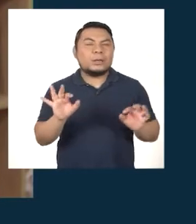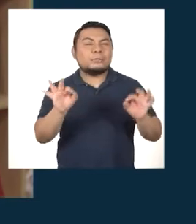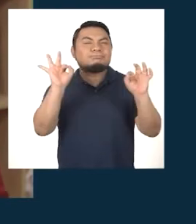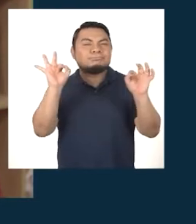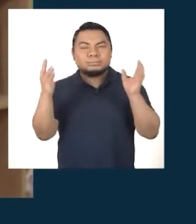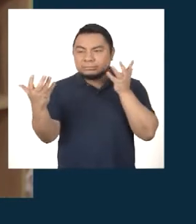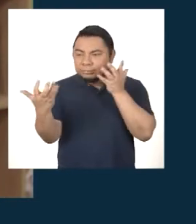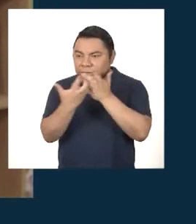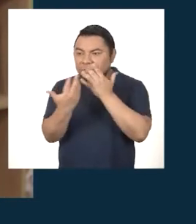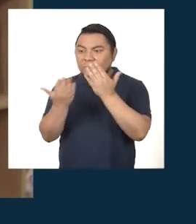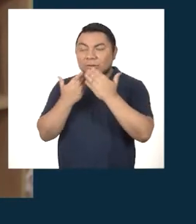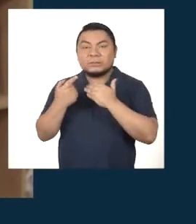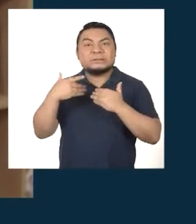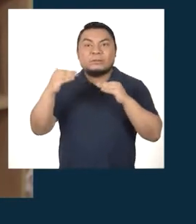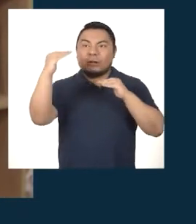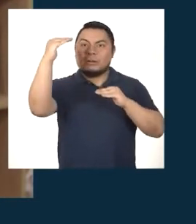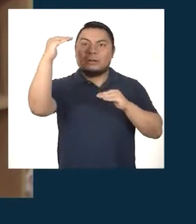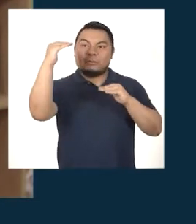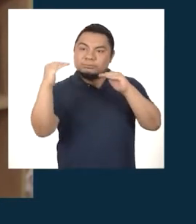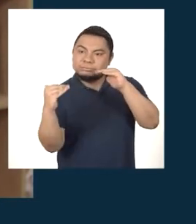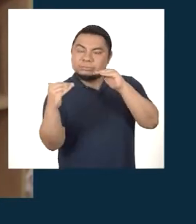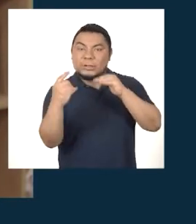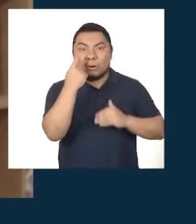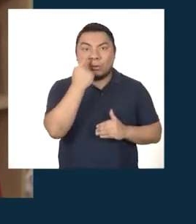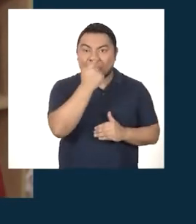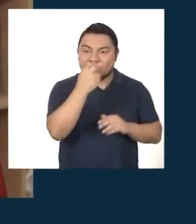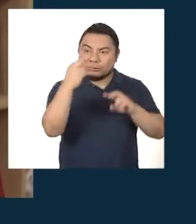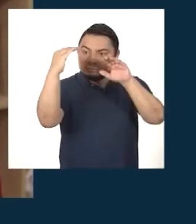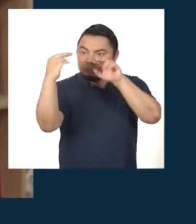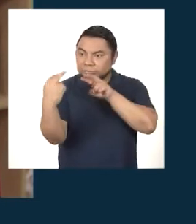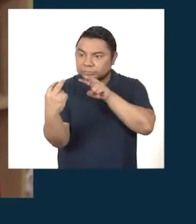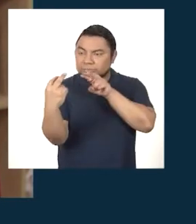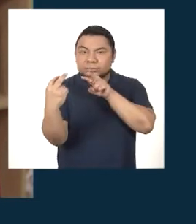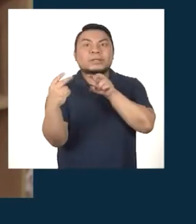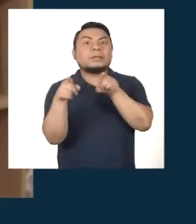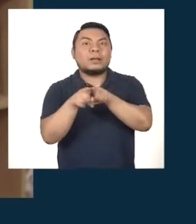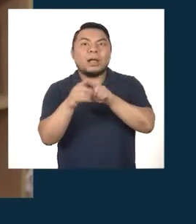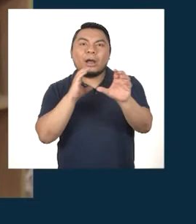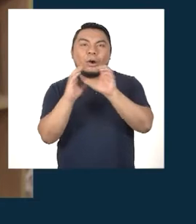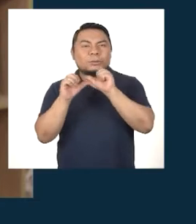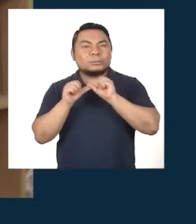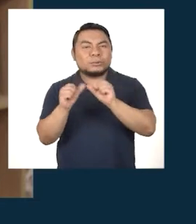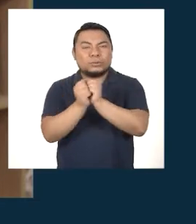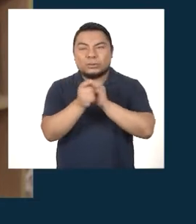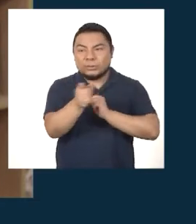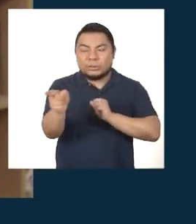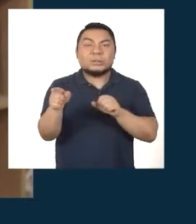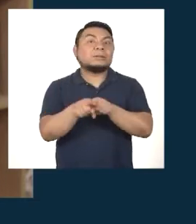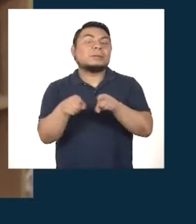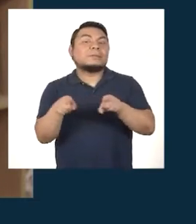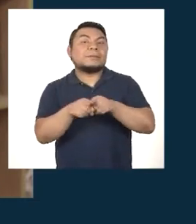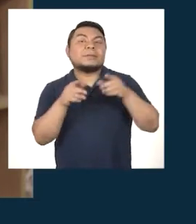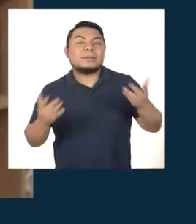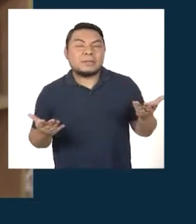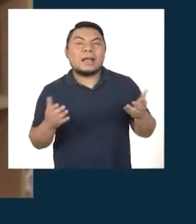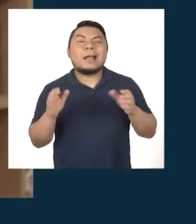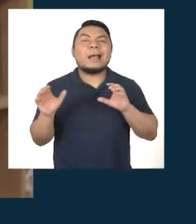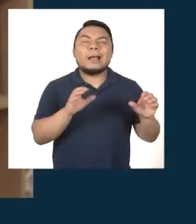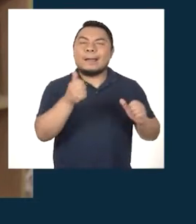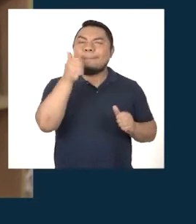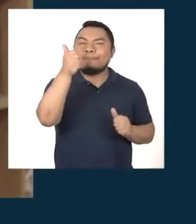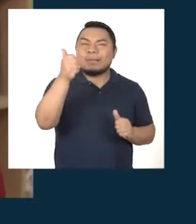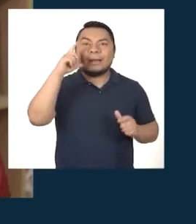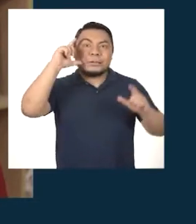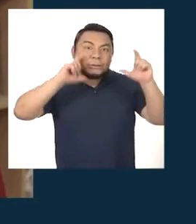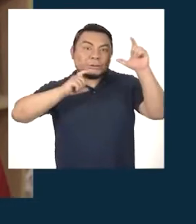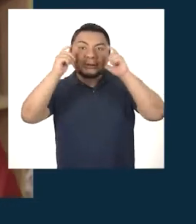asertiva, poniéndonos siempre a la altura de ellos, mirándolos fijamente y hablando permanentemente con ellos y sobre todo haciendo bien